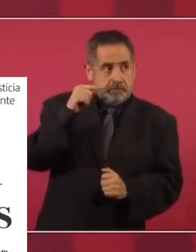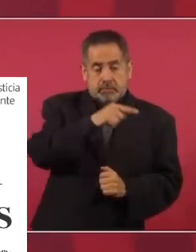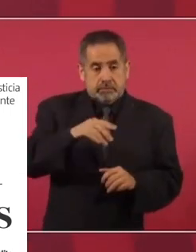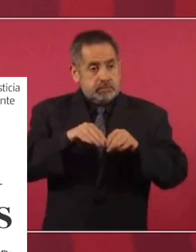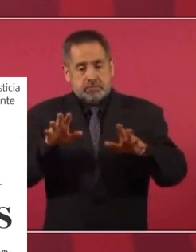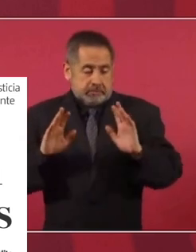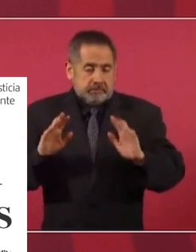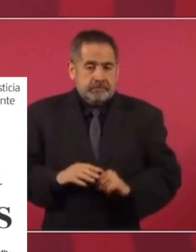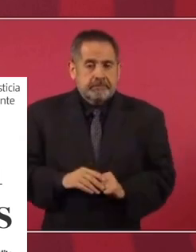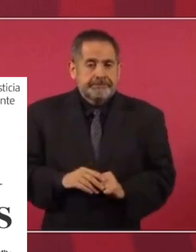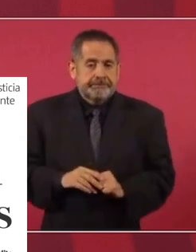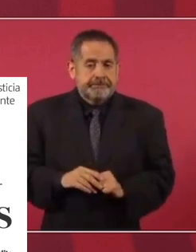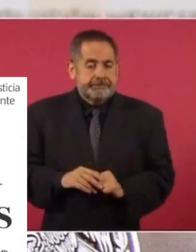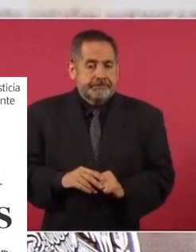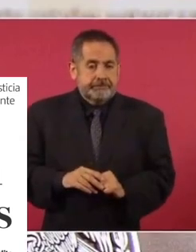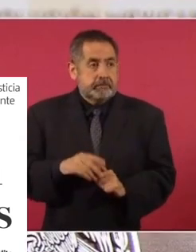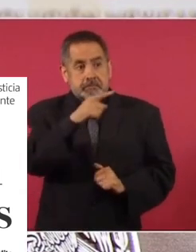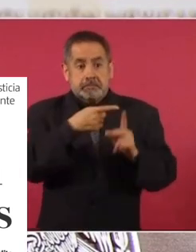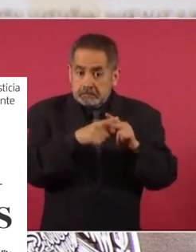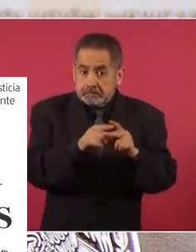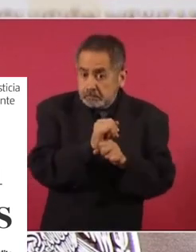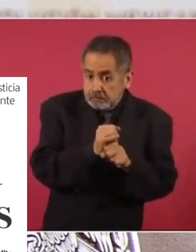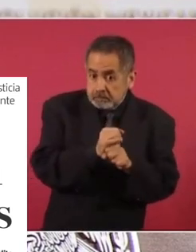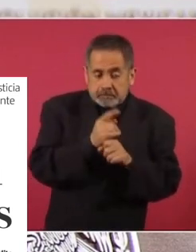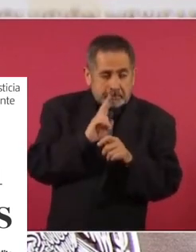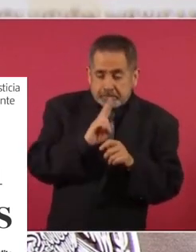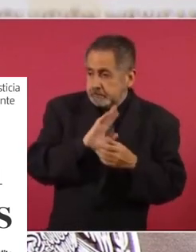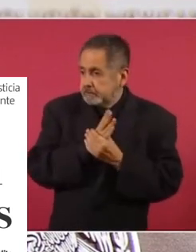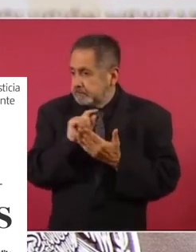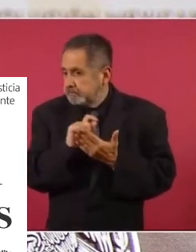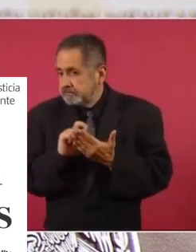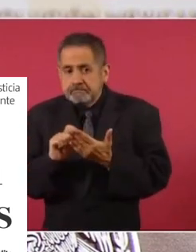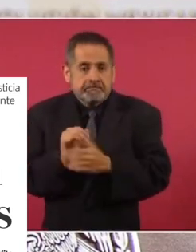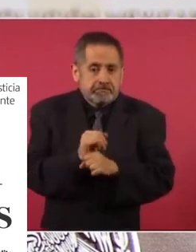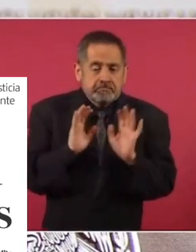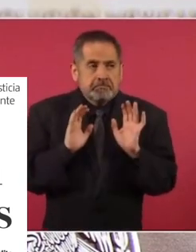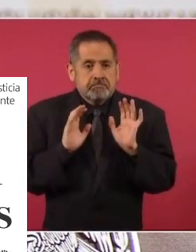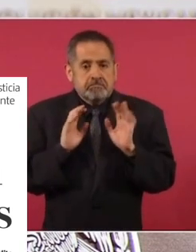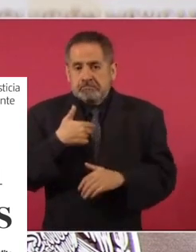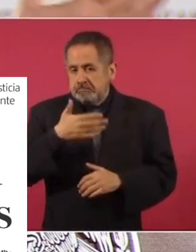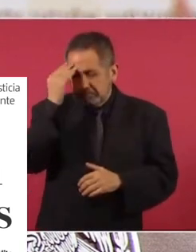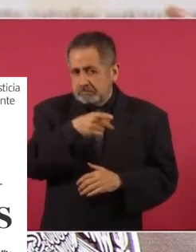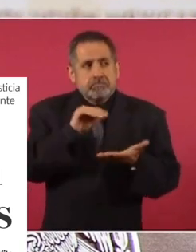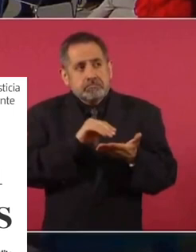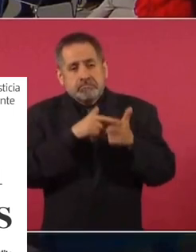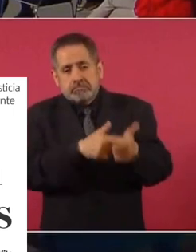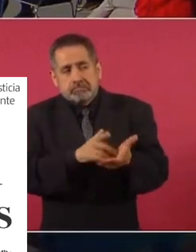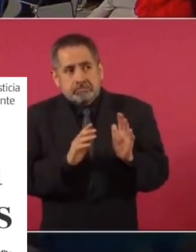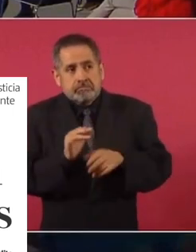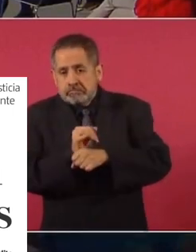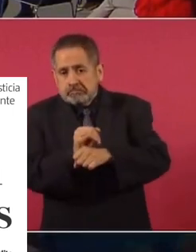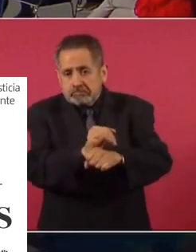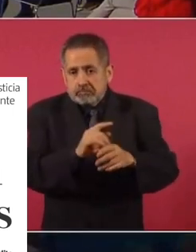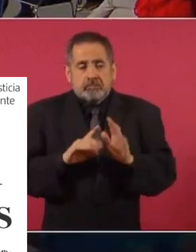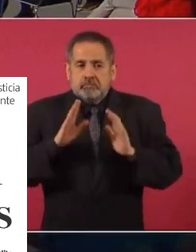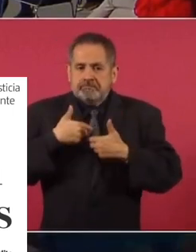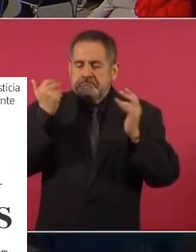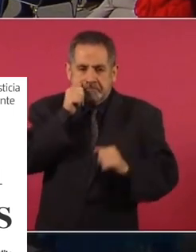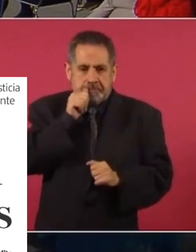momento se abrió un expediente. No sé si se mantenga vigente, si